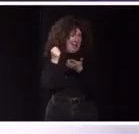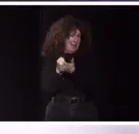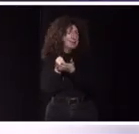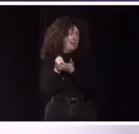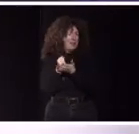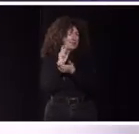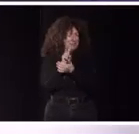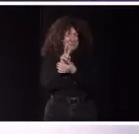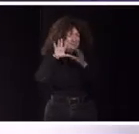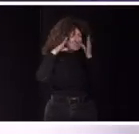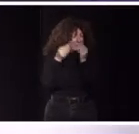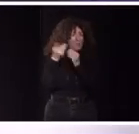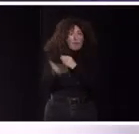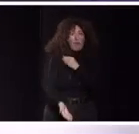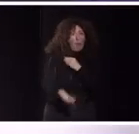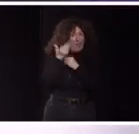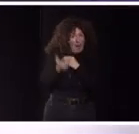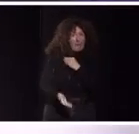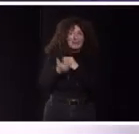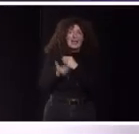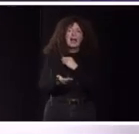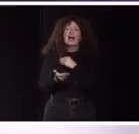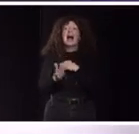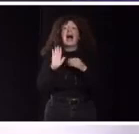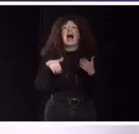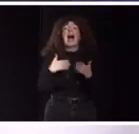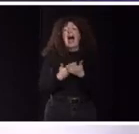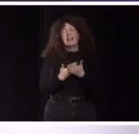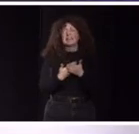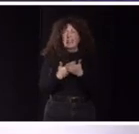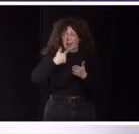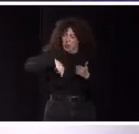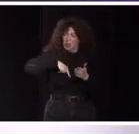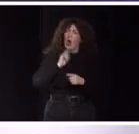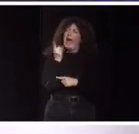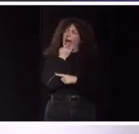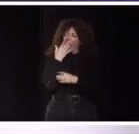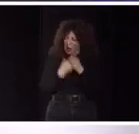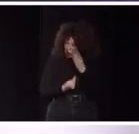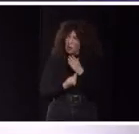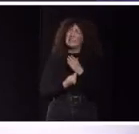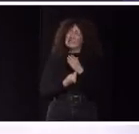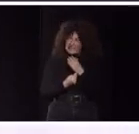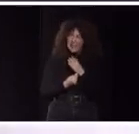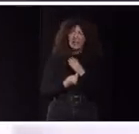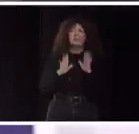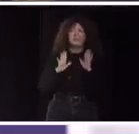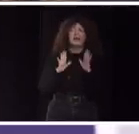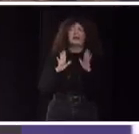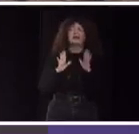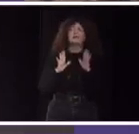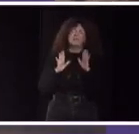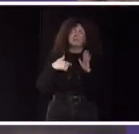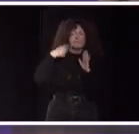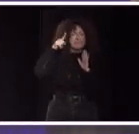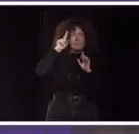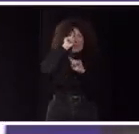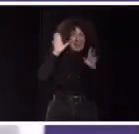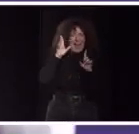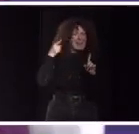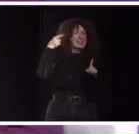fundamental para que incluso cuando hemos cometido errores nunca nos hayamos equivocado de qué es lo que teníamos que